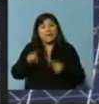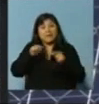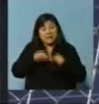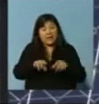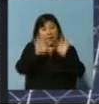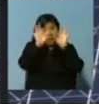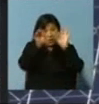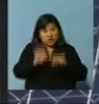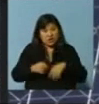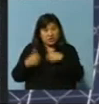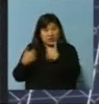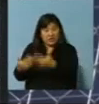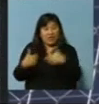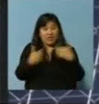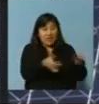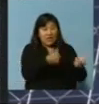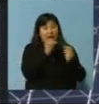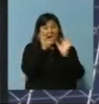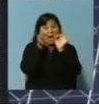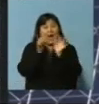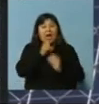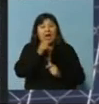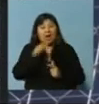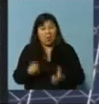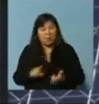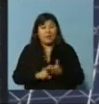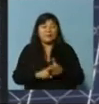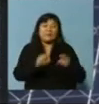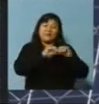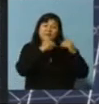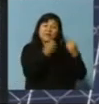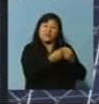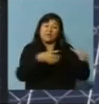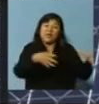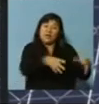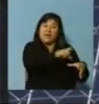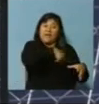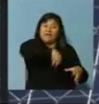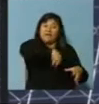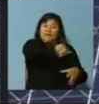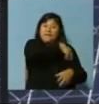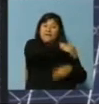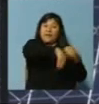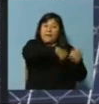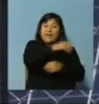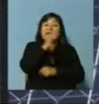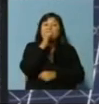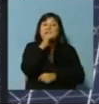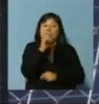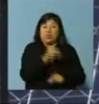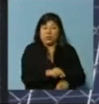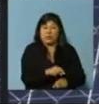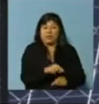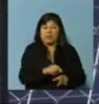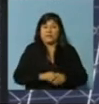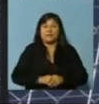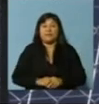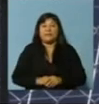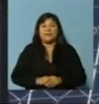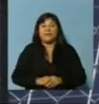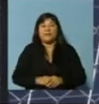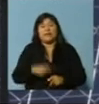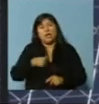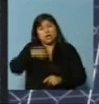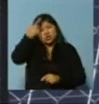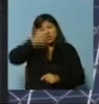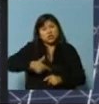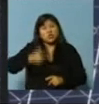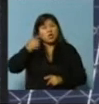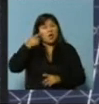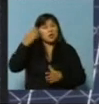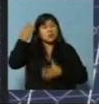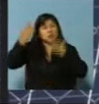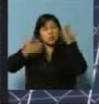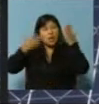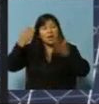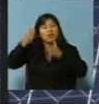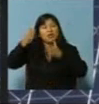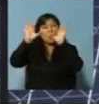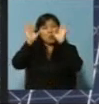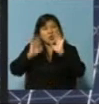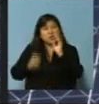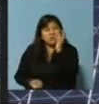para agua potable de Peña Blanca para 14 familias. Un proyecto que yo tanto soñé desde que era